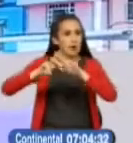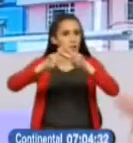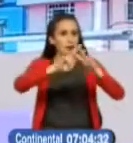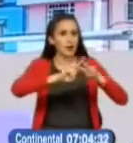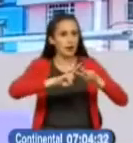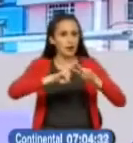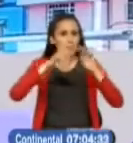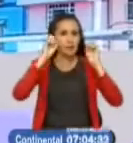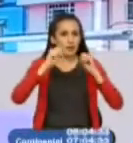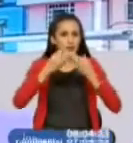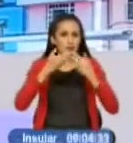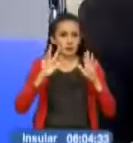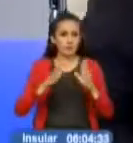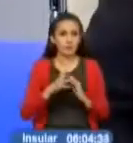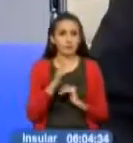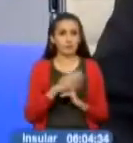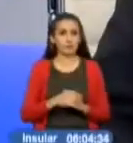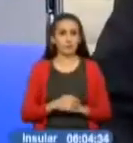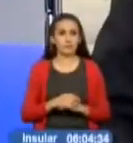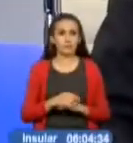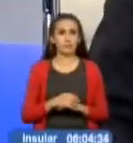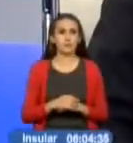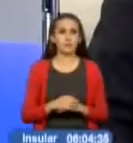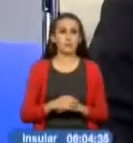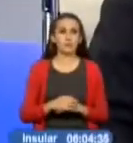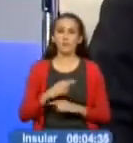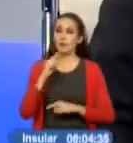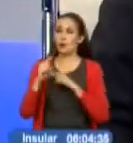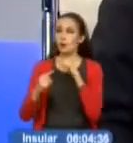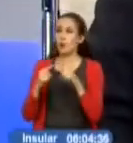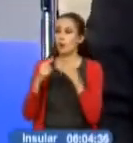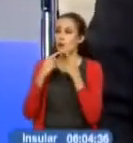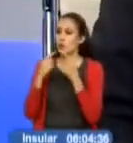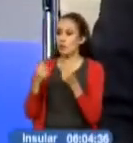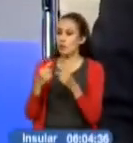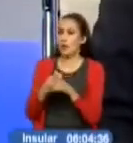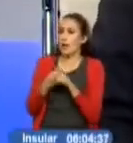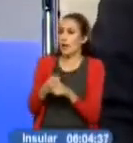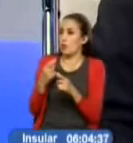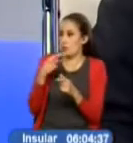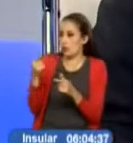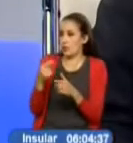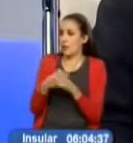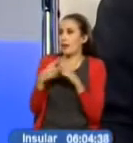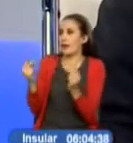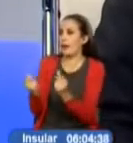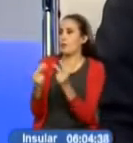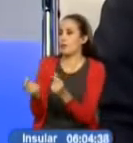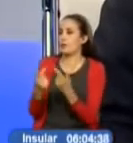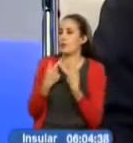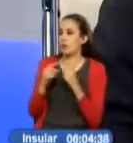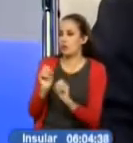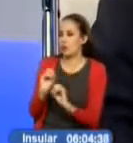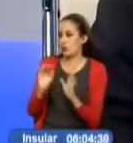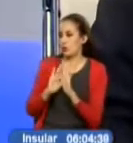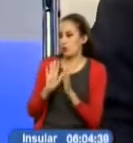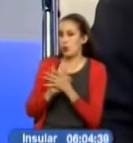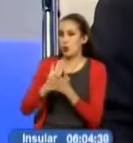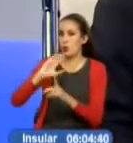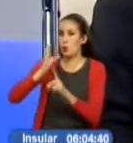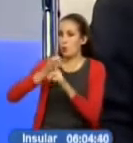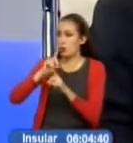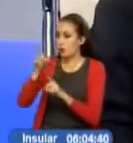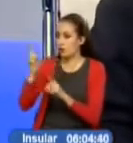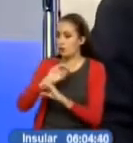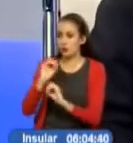permitir hacer la postulación. Cuando yo le indicaba al apuro, no era una crítica a usted, porque usted recién está posicionado a partir del 24 de mayo. Yo lo que digo